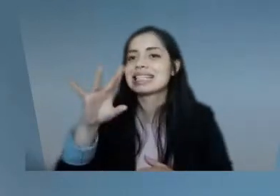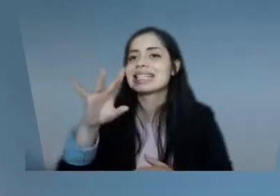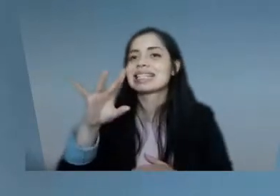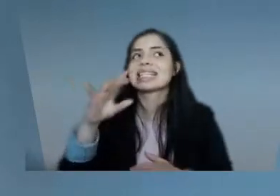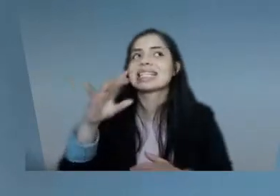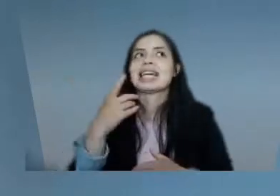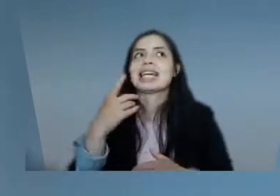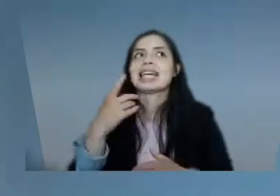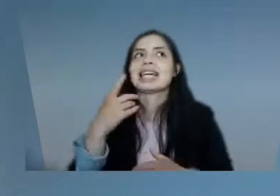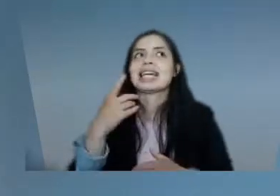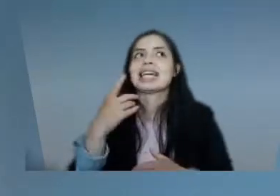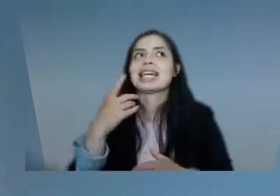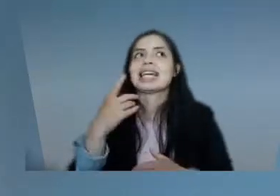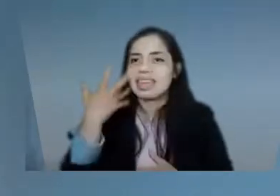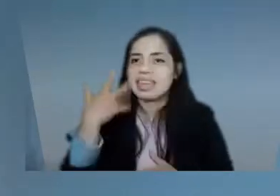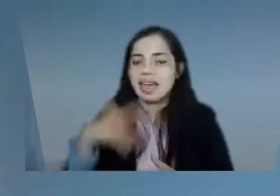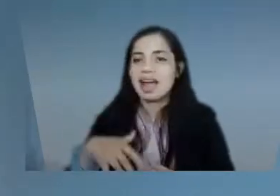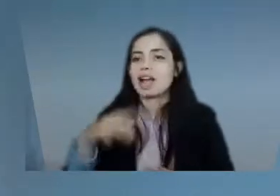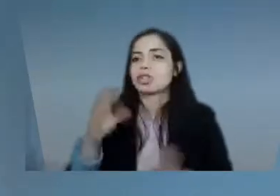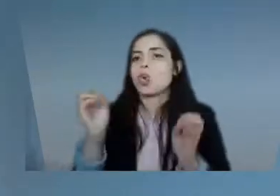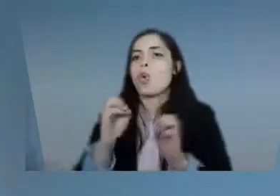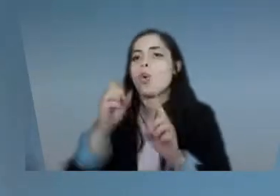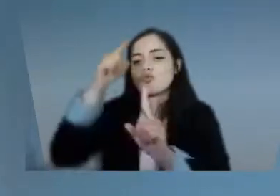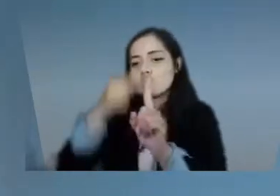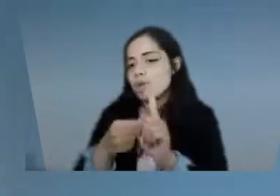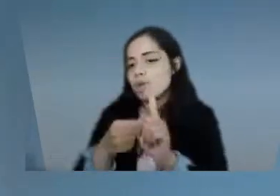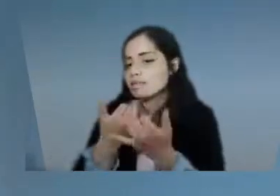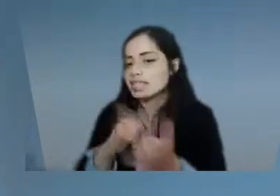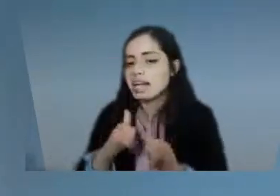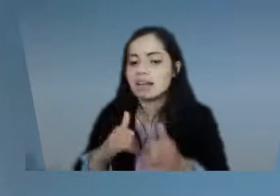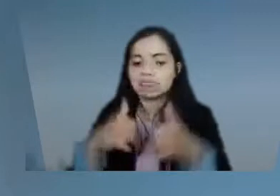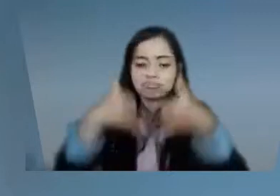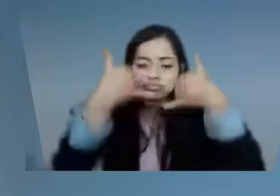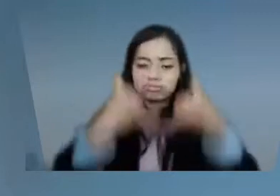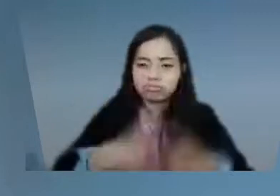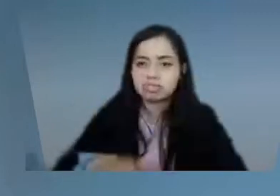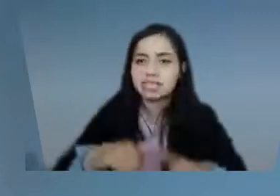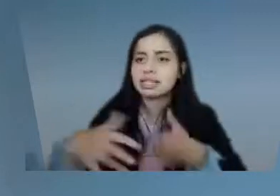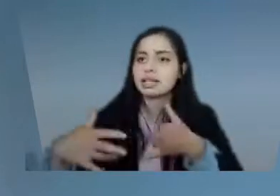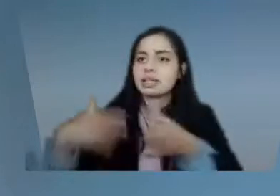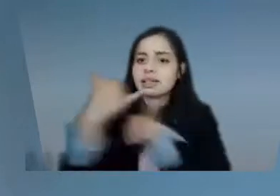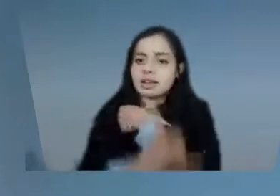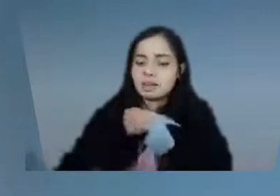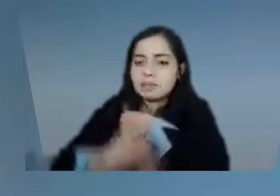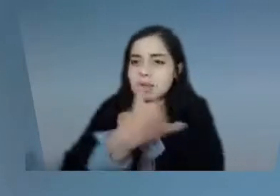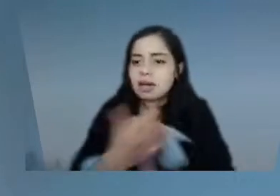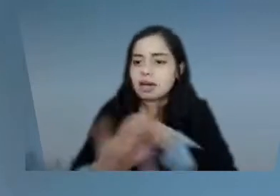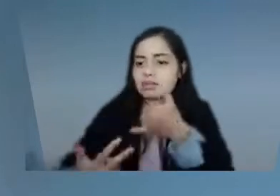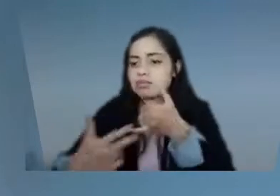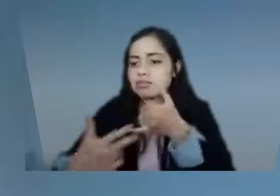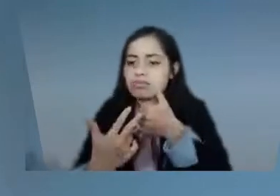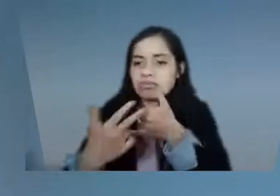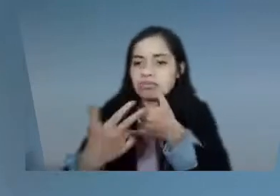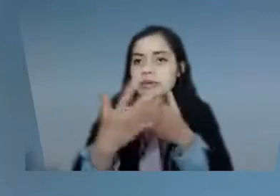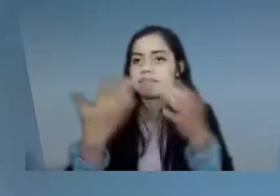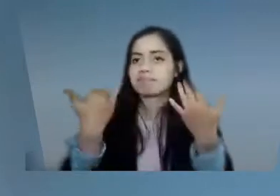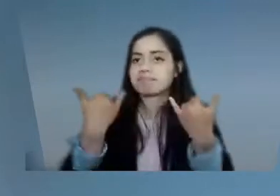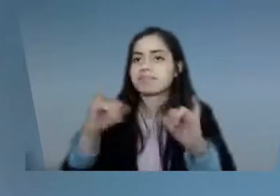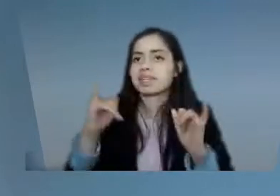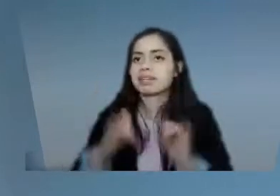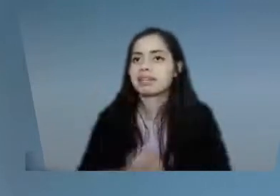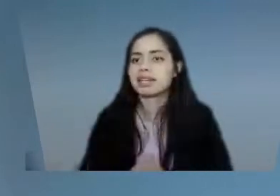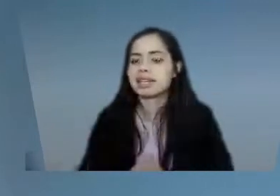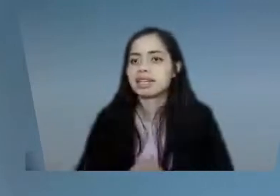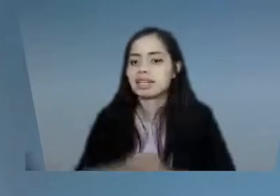después de que hemos realizado la expedición, y siempre obtenemos resultados muy chéveres y positivos con la